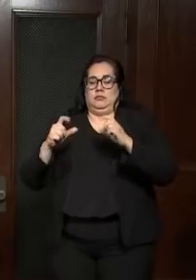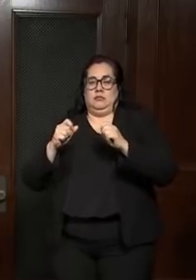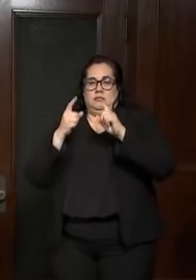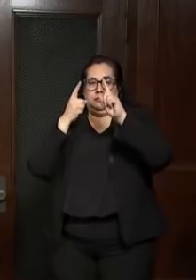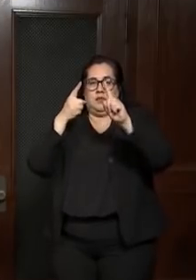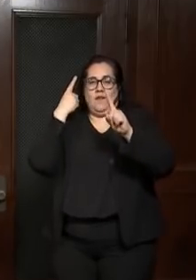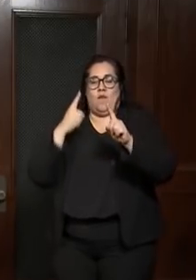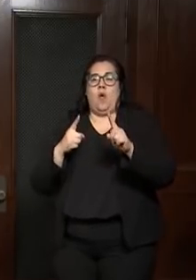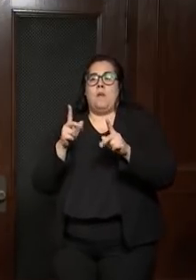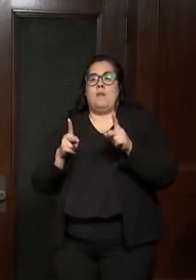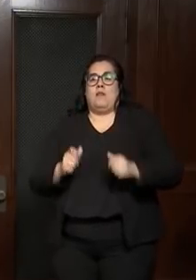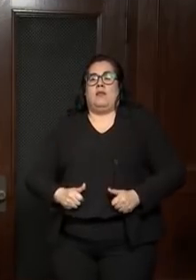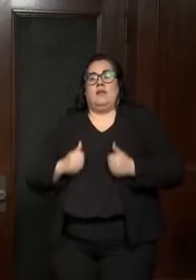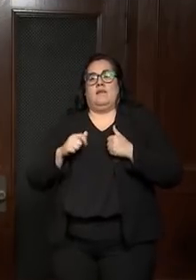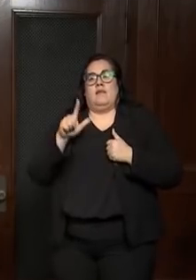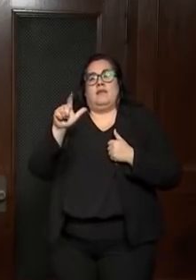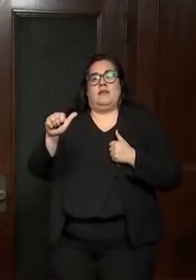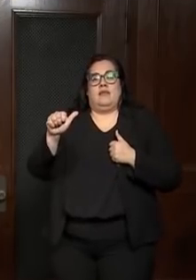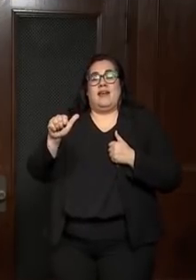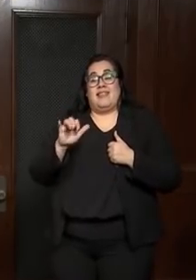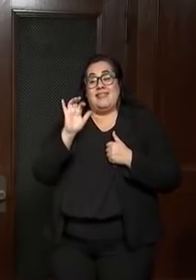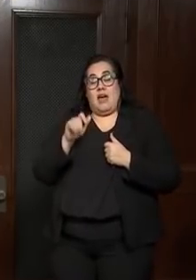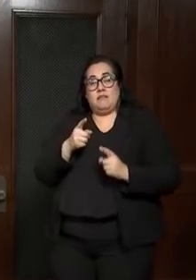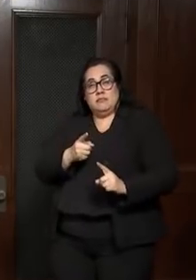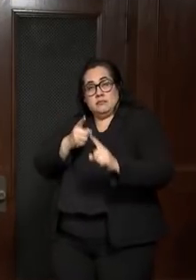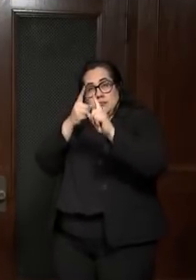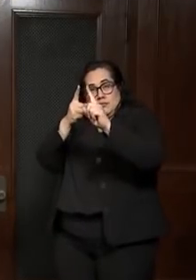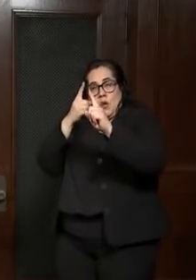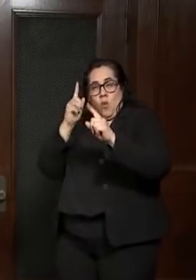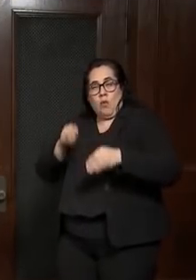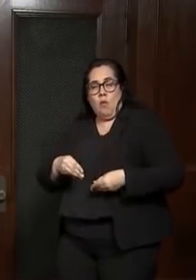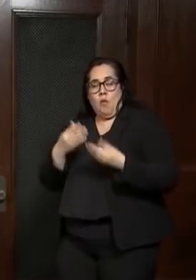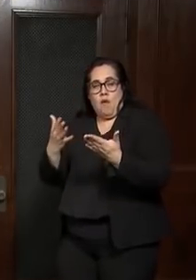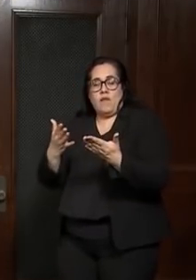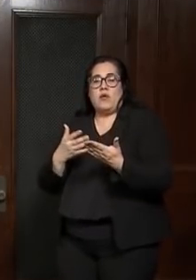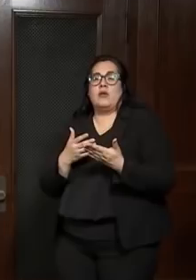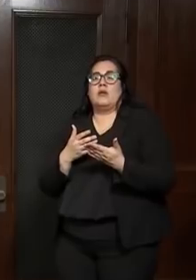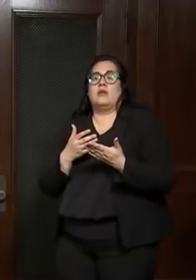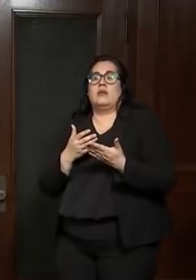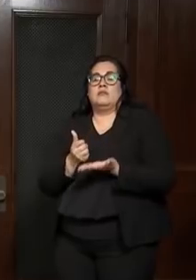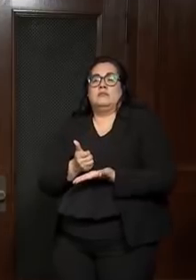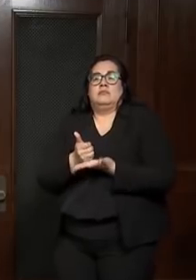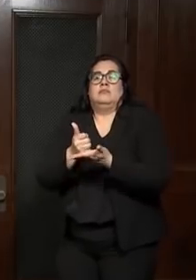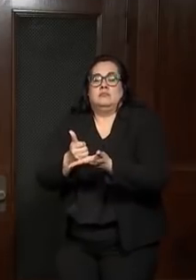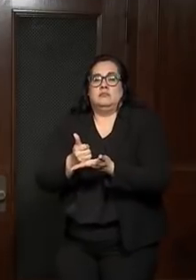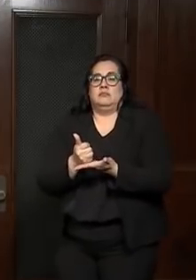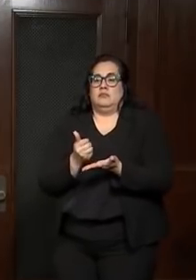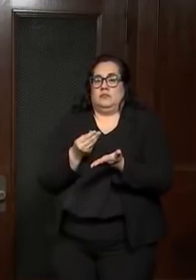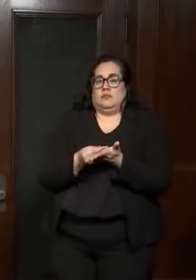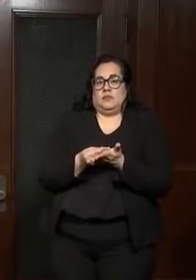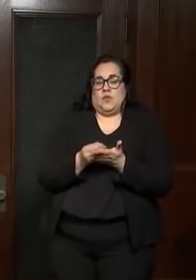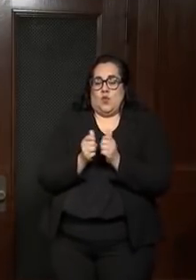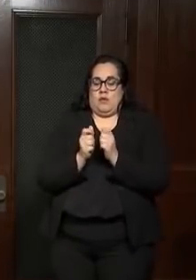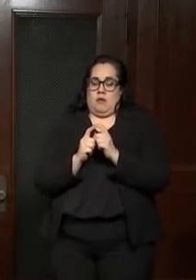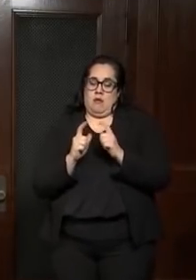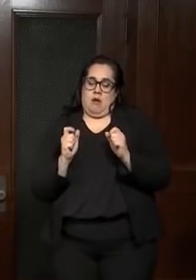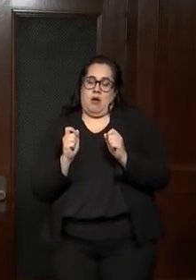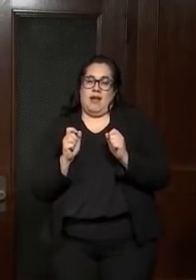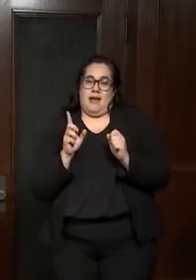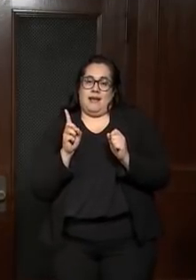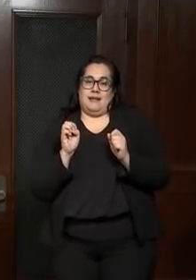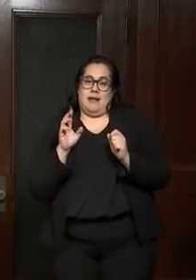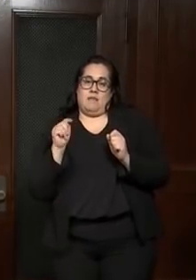para Angelinos. Esta iniciativa ofrecerá asistencia financiera con tarjetas de